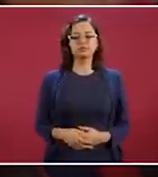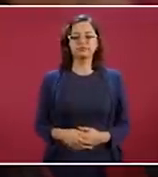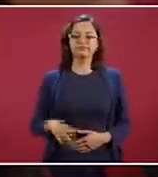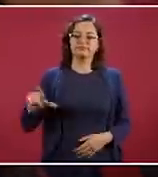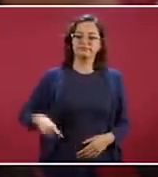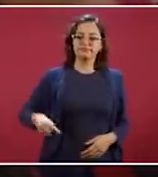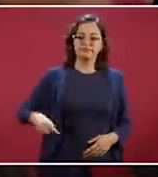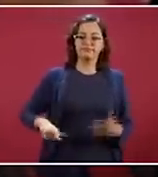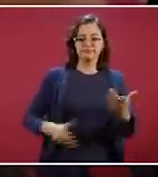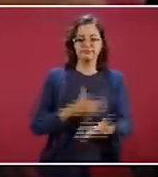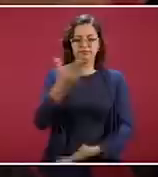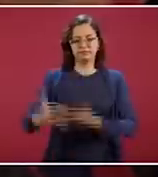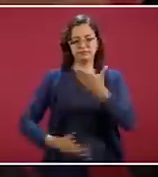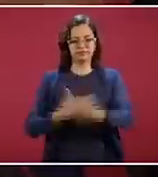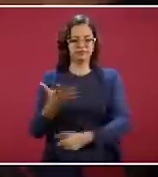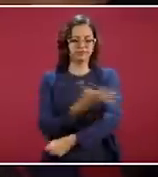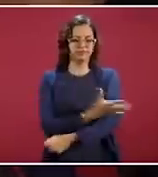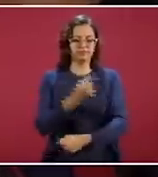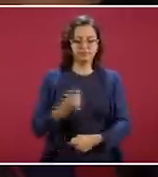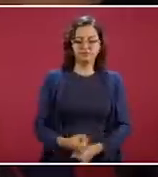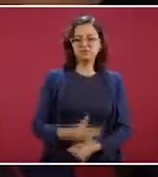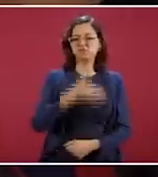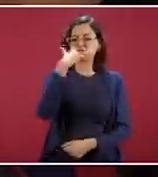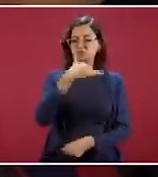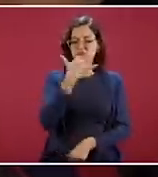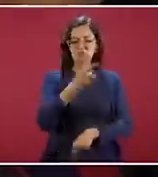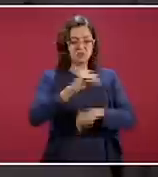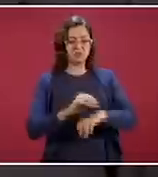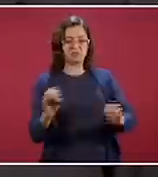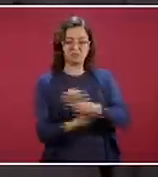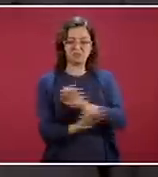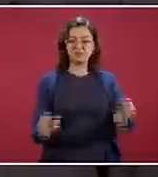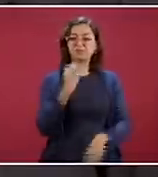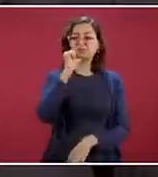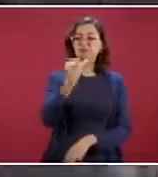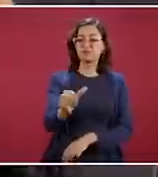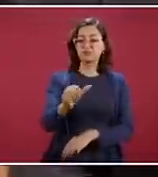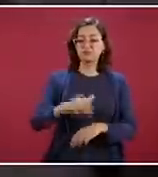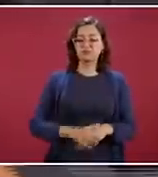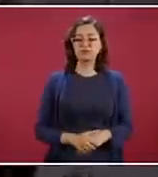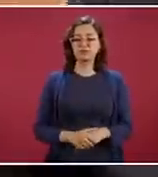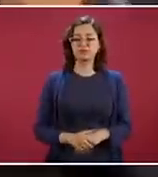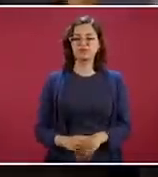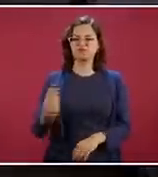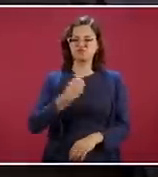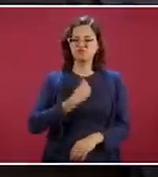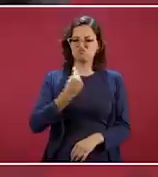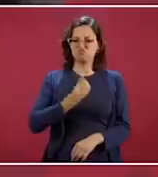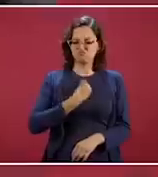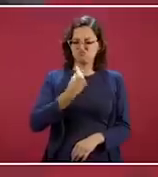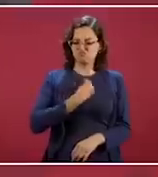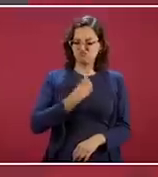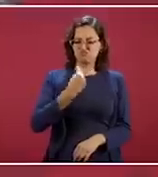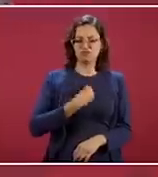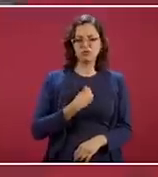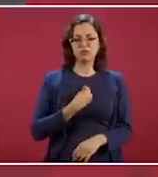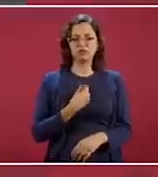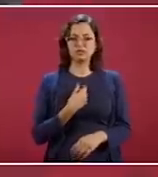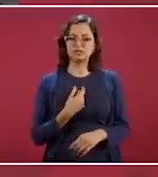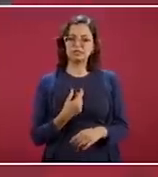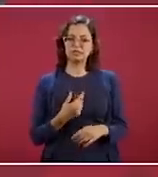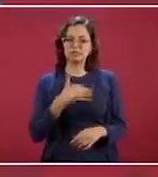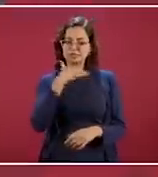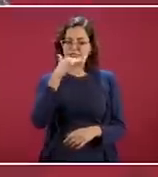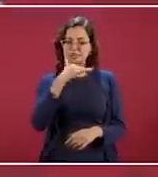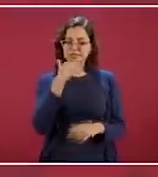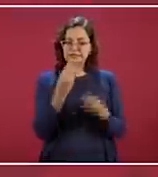Servidores públicos honestos, incorruptibles, que resistan las tentaciones